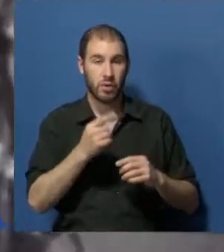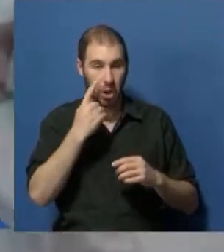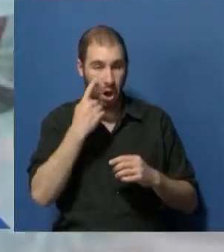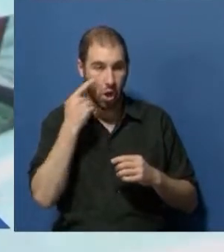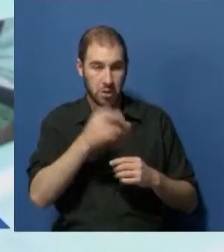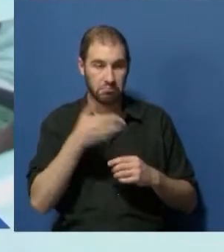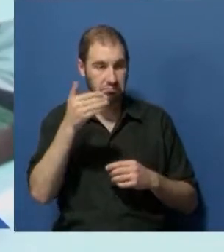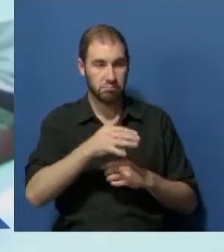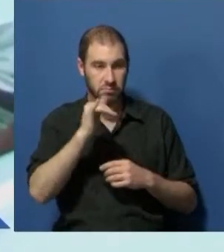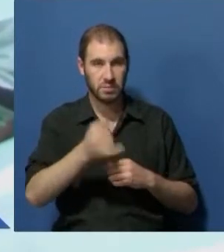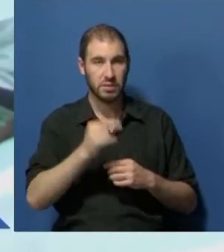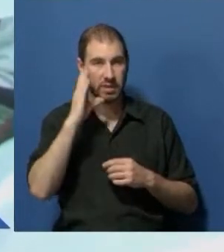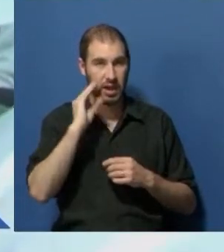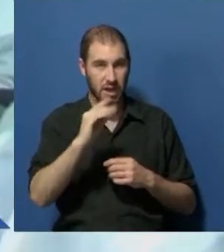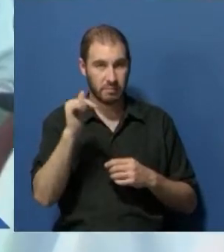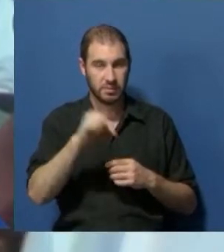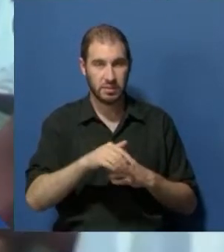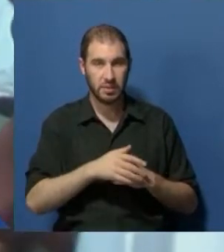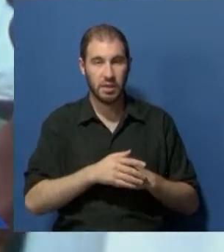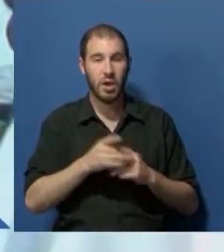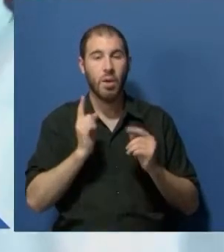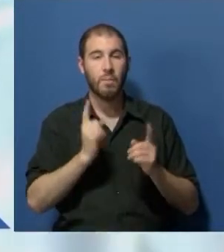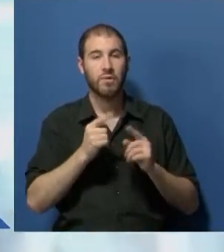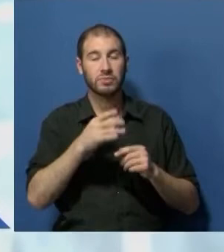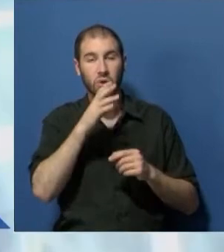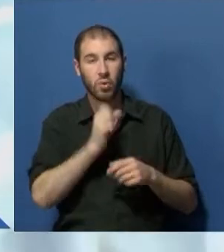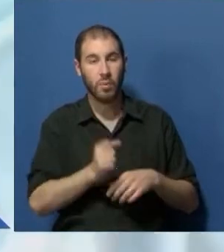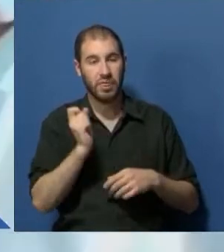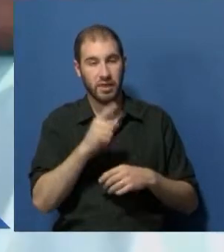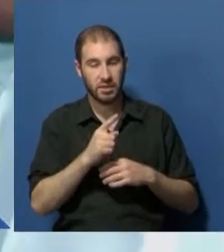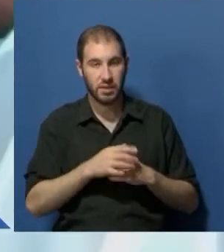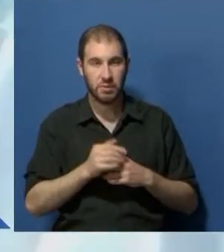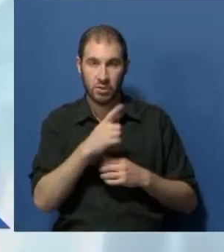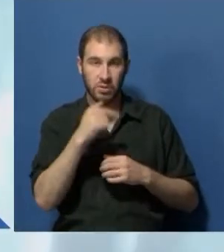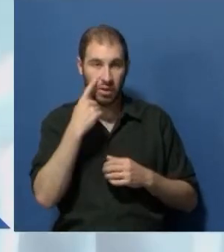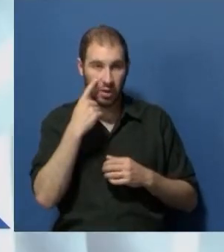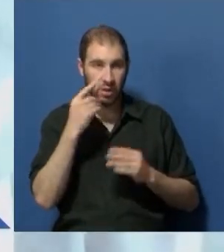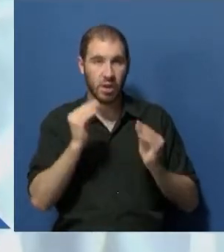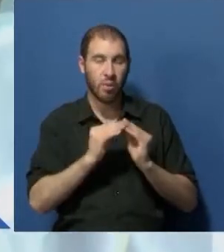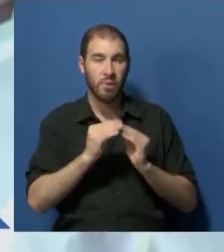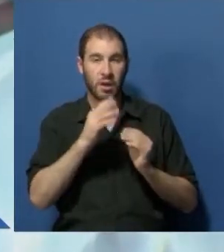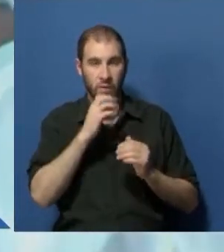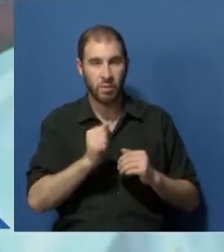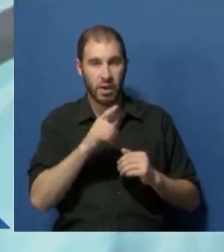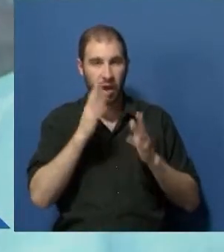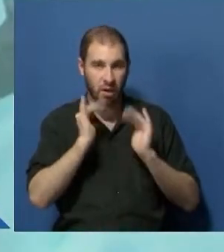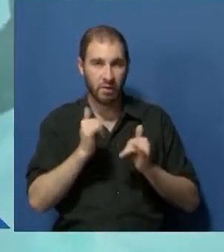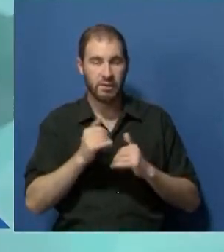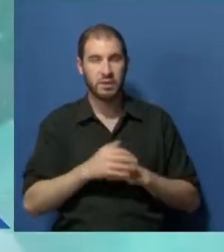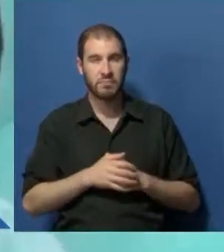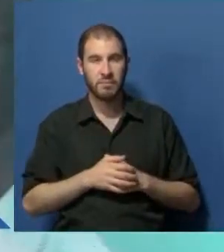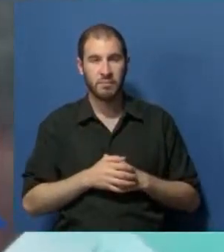conocer, también nos hemos formado con docentes cubanos, y hemos conocido colegas cubanos, jóvenes, y realmente